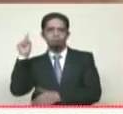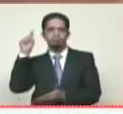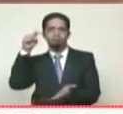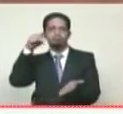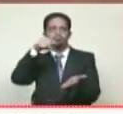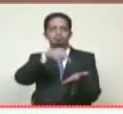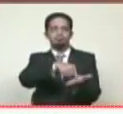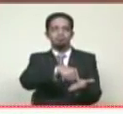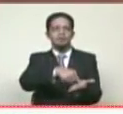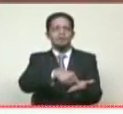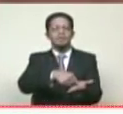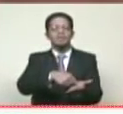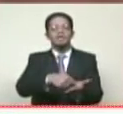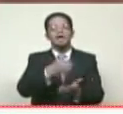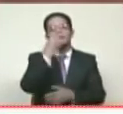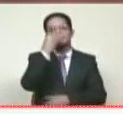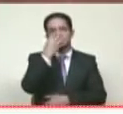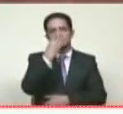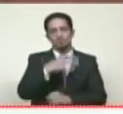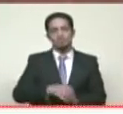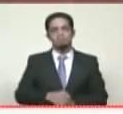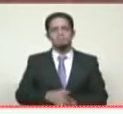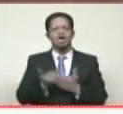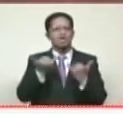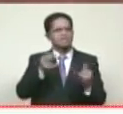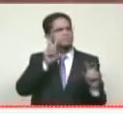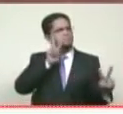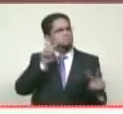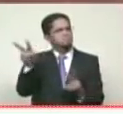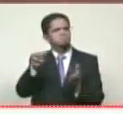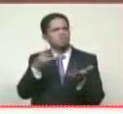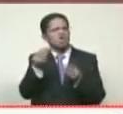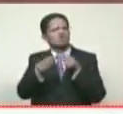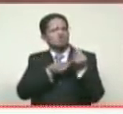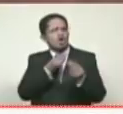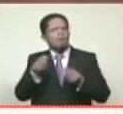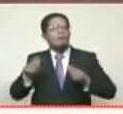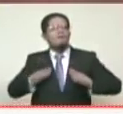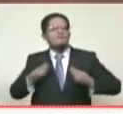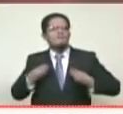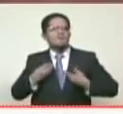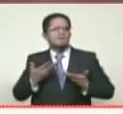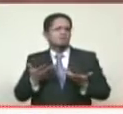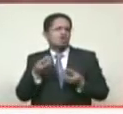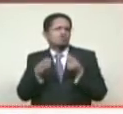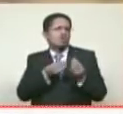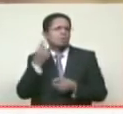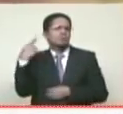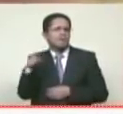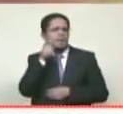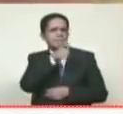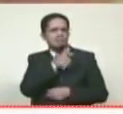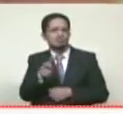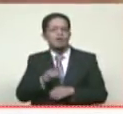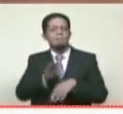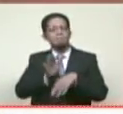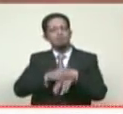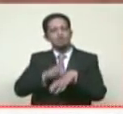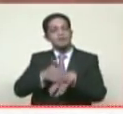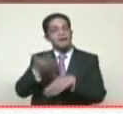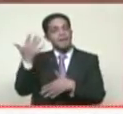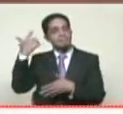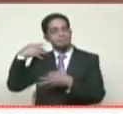Y a esta hora vamos a ver el enorme ambiente que se vive, la solidaridad. Es huracán bolivariano que exactamente hace un año salió en masa